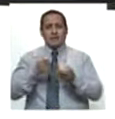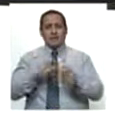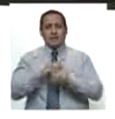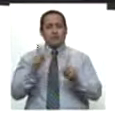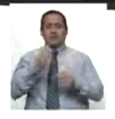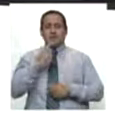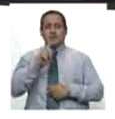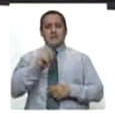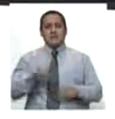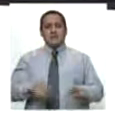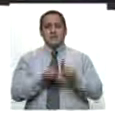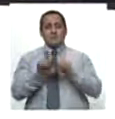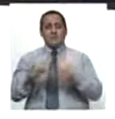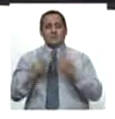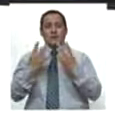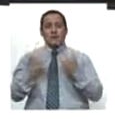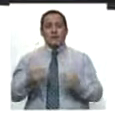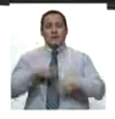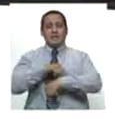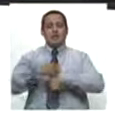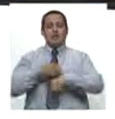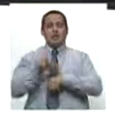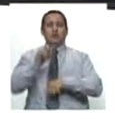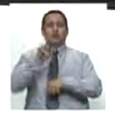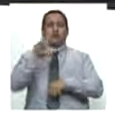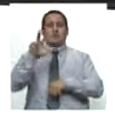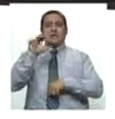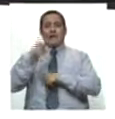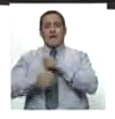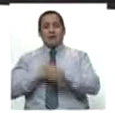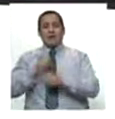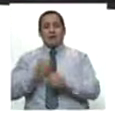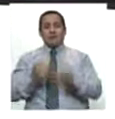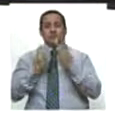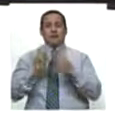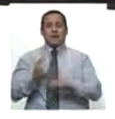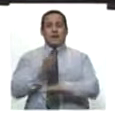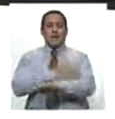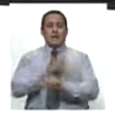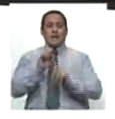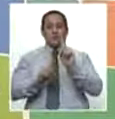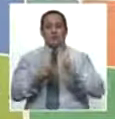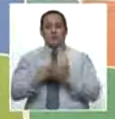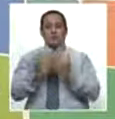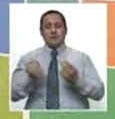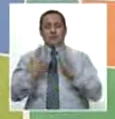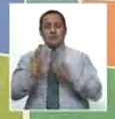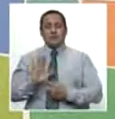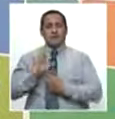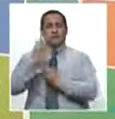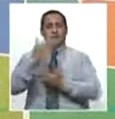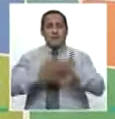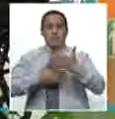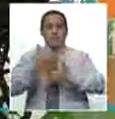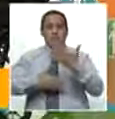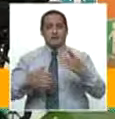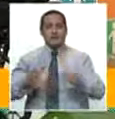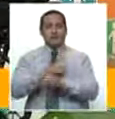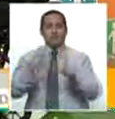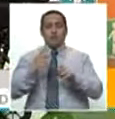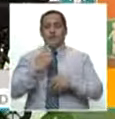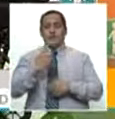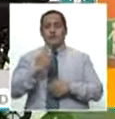la práctica no es así. Entonces, eso puede pasar dos, tres años, como ha pasado en algunos casos que hemos interpuesto acciones de amparo que